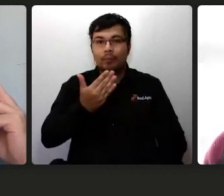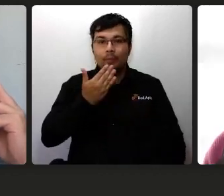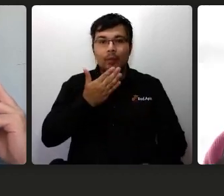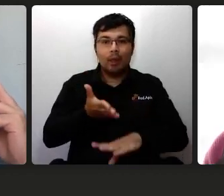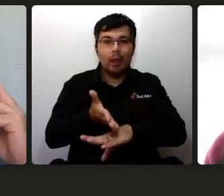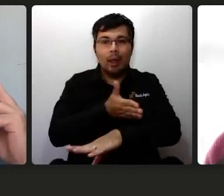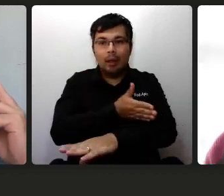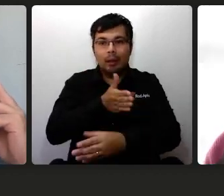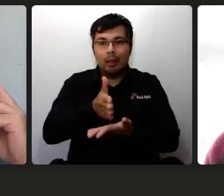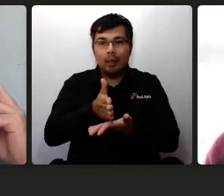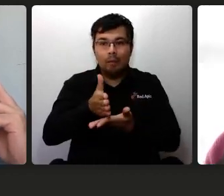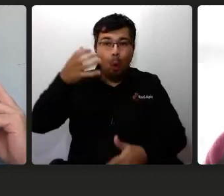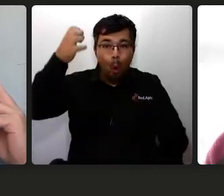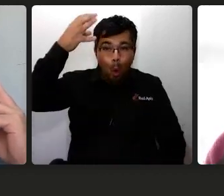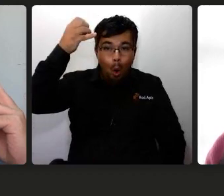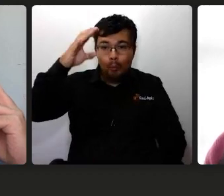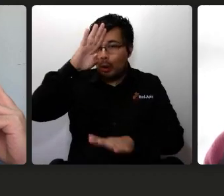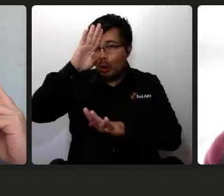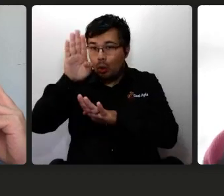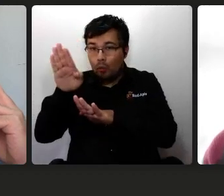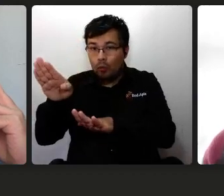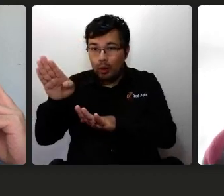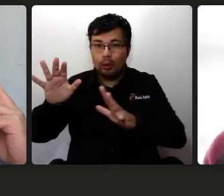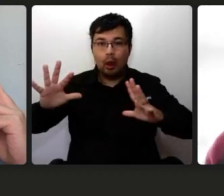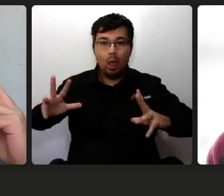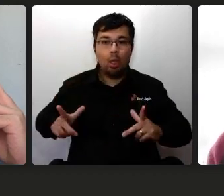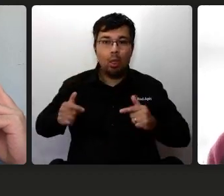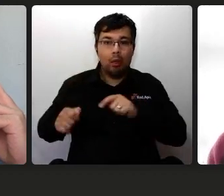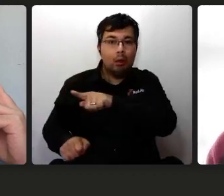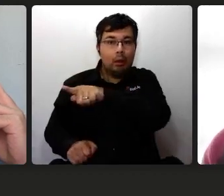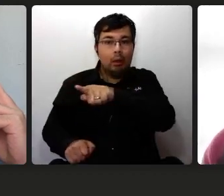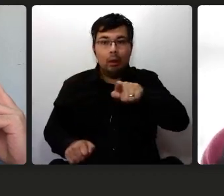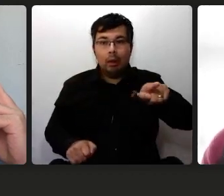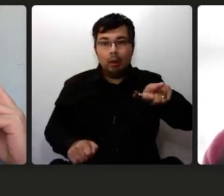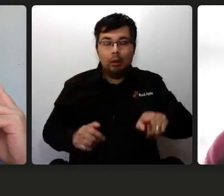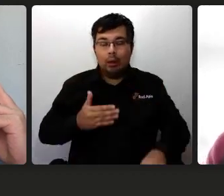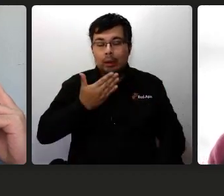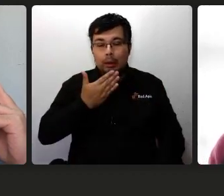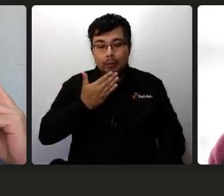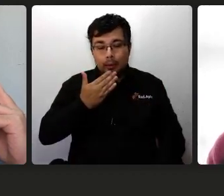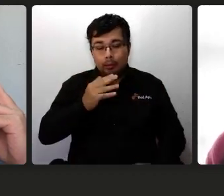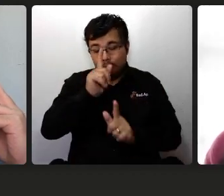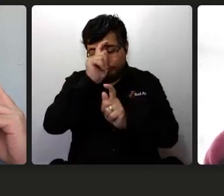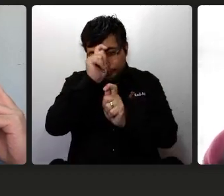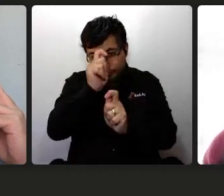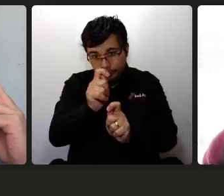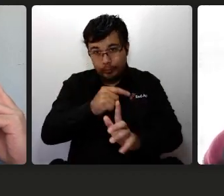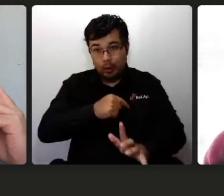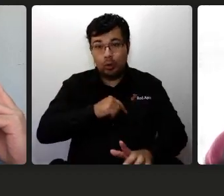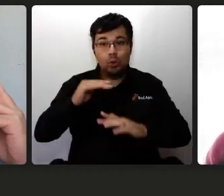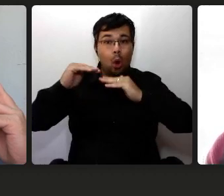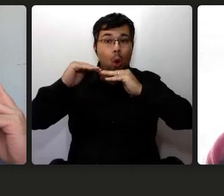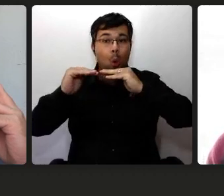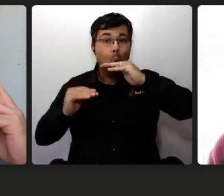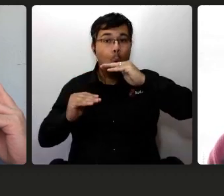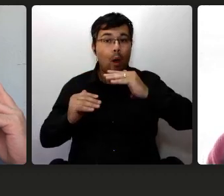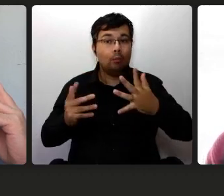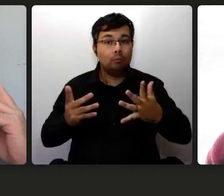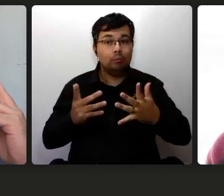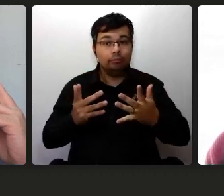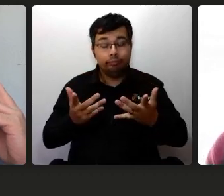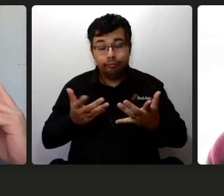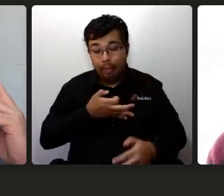a confiar en los talentos y reconocer. Tener la suficiente humildad también y autocrítica para reconocer cuando,